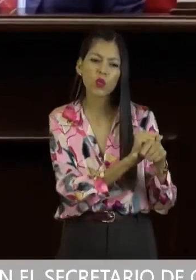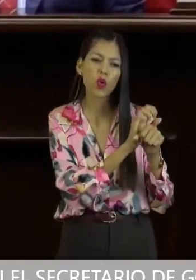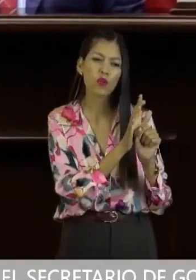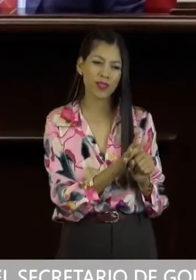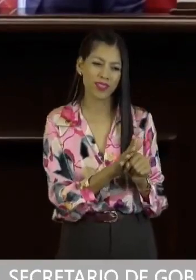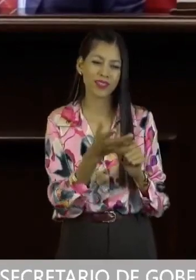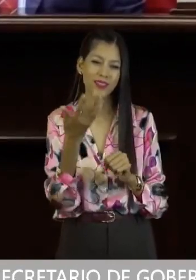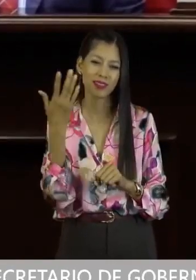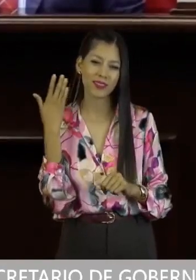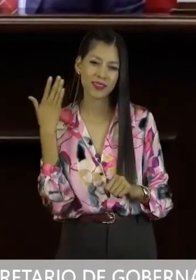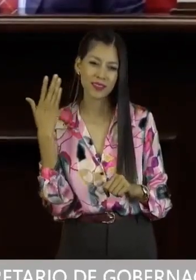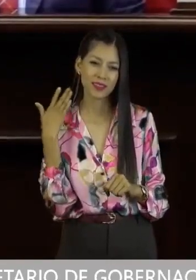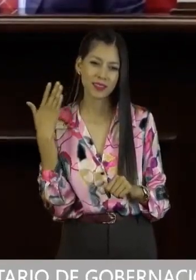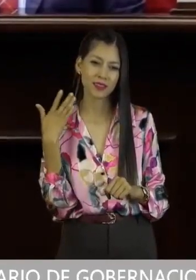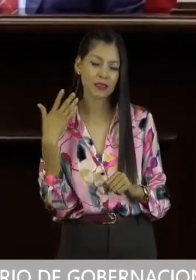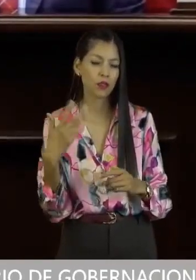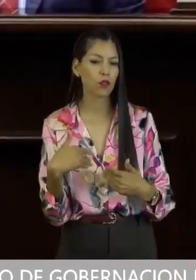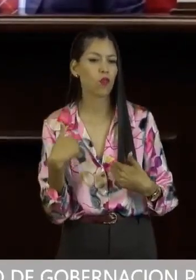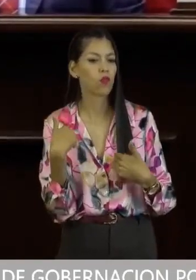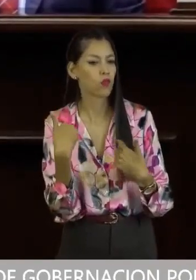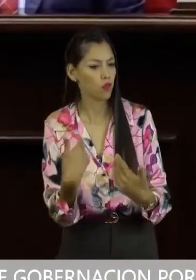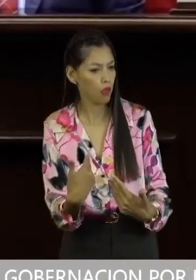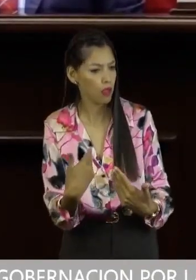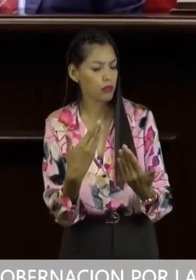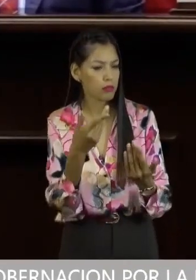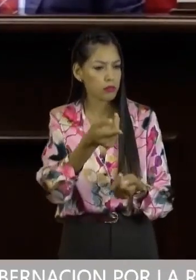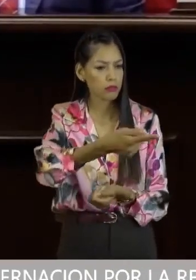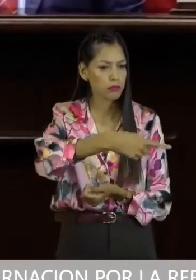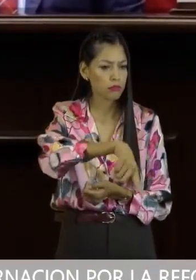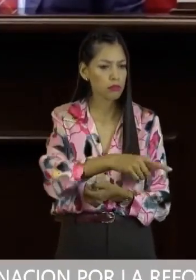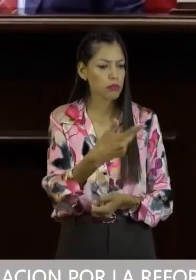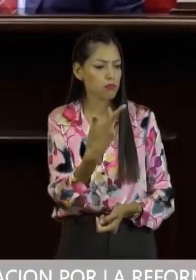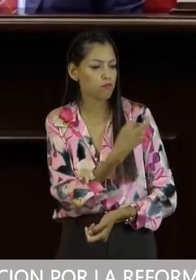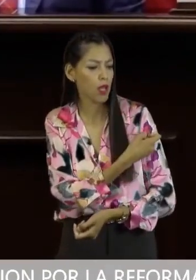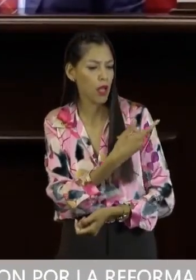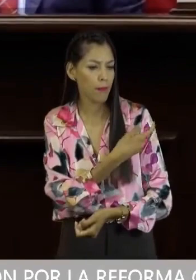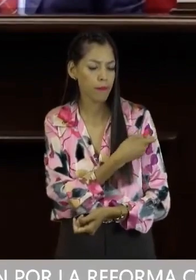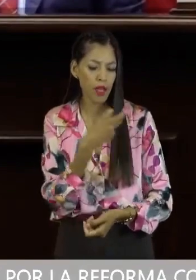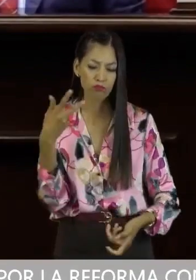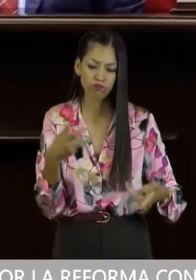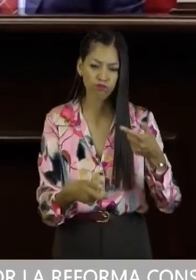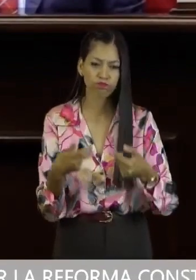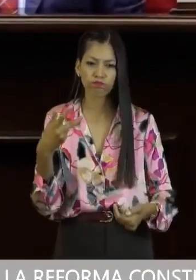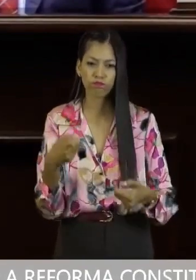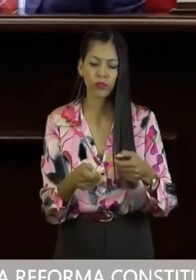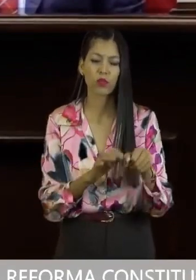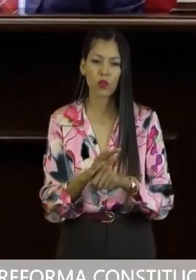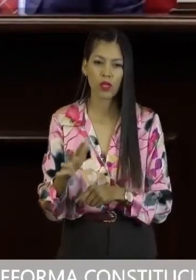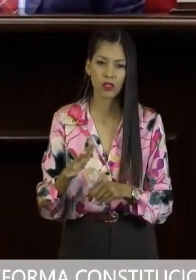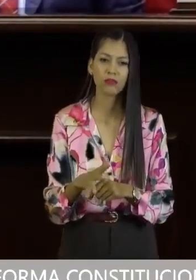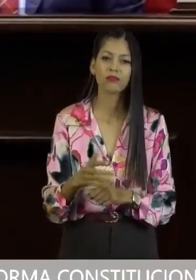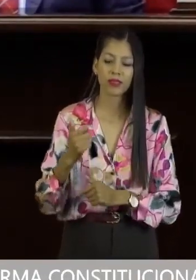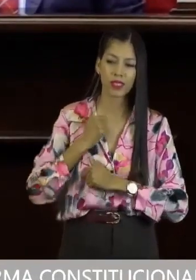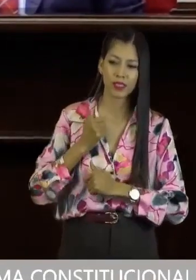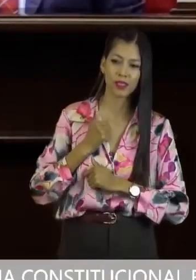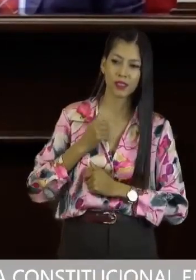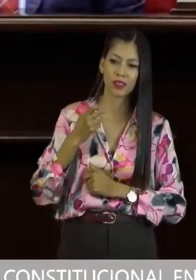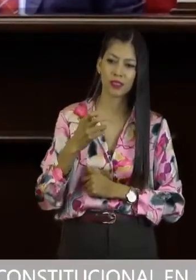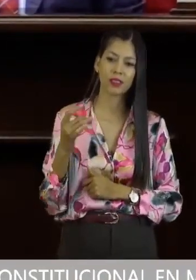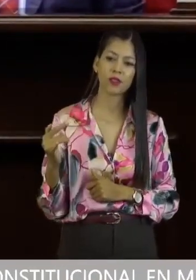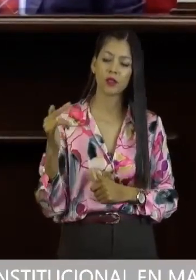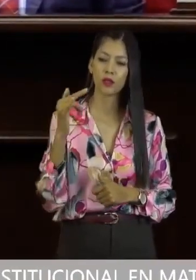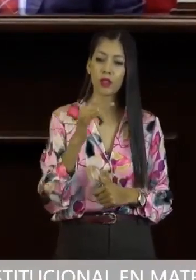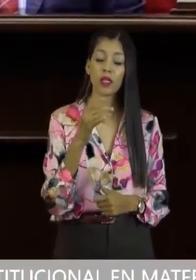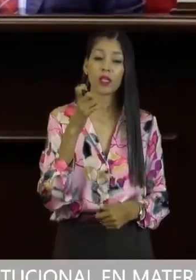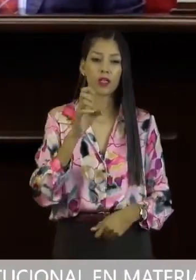COVID se le confió el proceso de vacunación a nuestras Fuerzas Armadas. Y eso